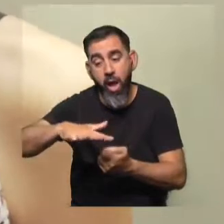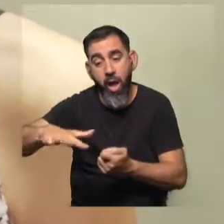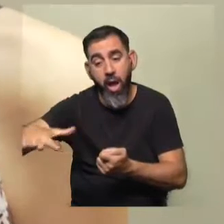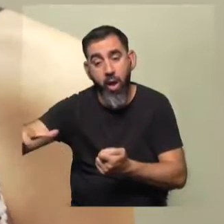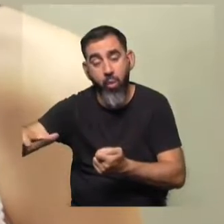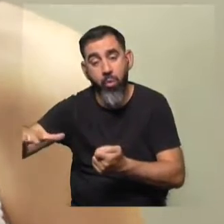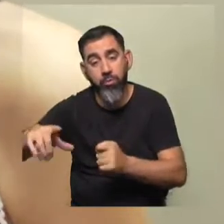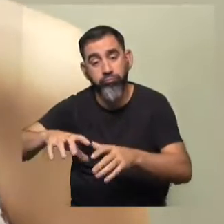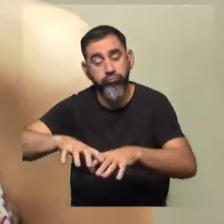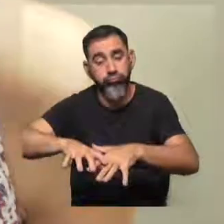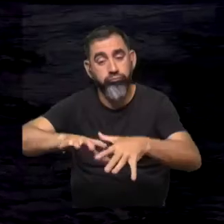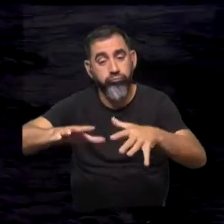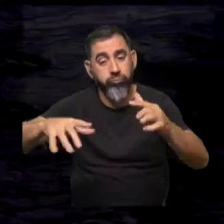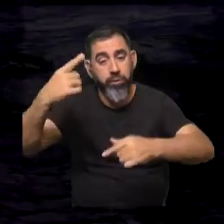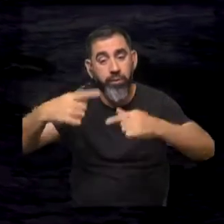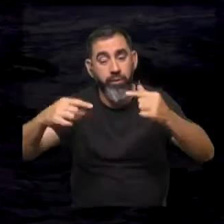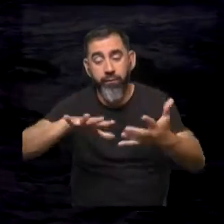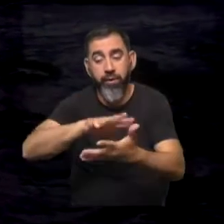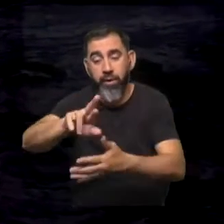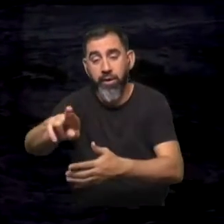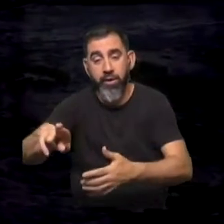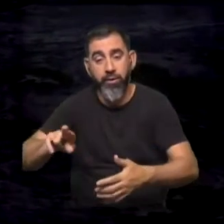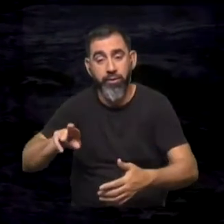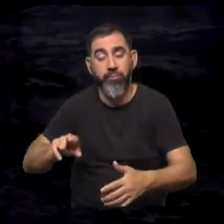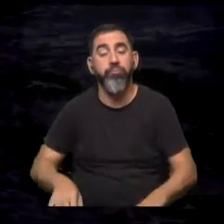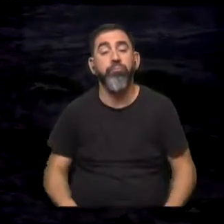se acumulan en diferentes sectores de los ríos.